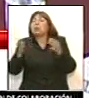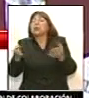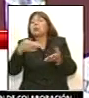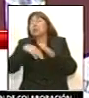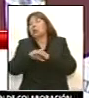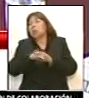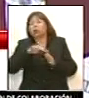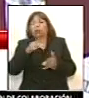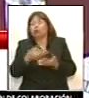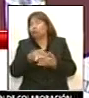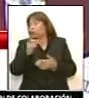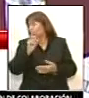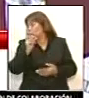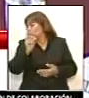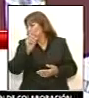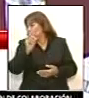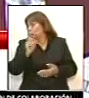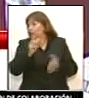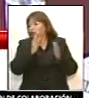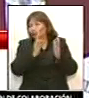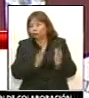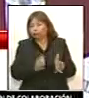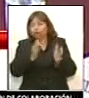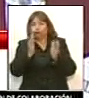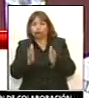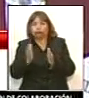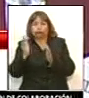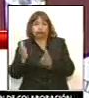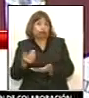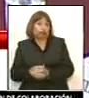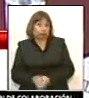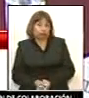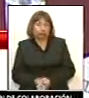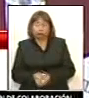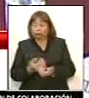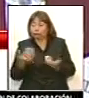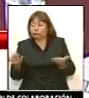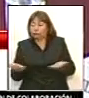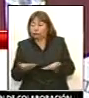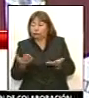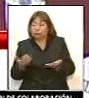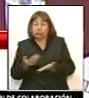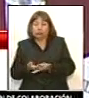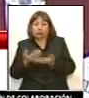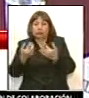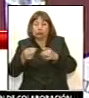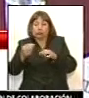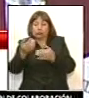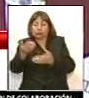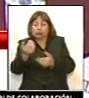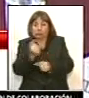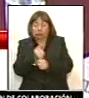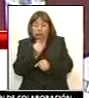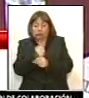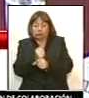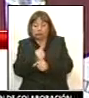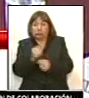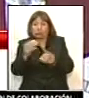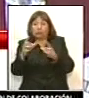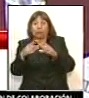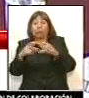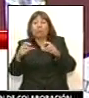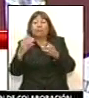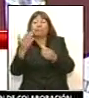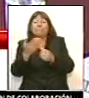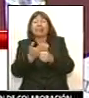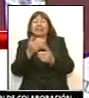entran todos. No, ha generado toda una regla de juego para la migración, donde le da un permiso de trabajo, donde le dice que tiene que entrar con pasaporte. O sea, ya